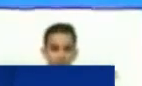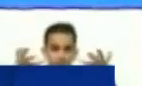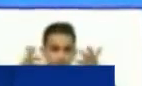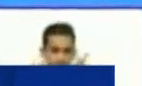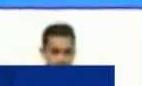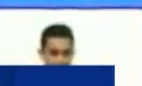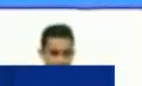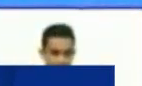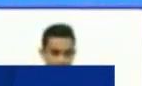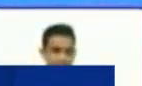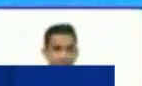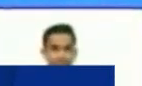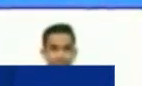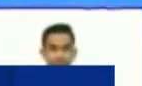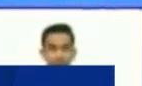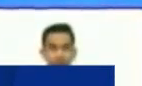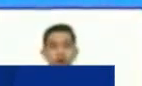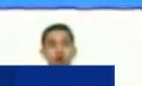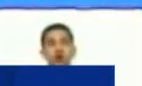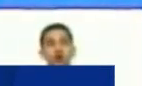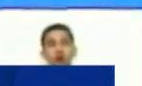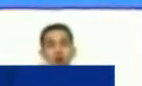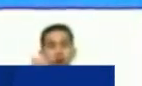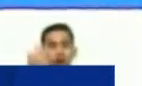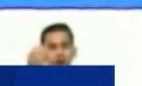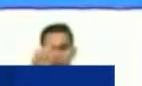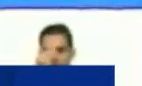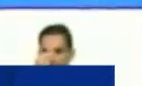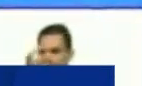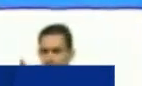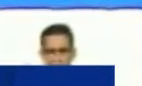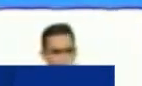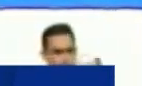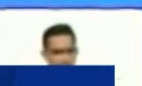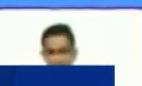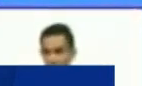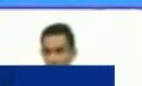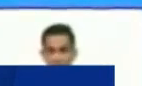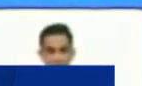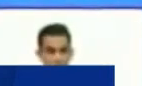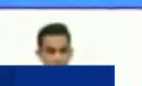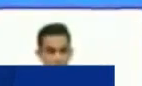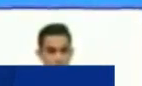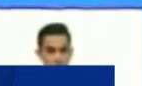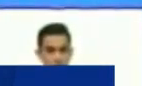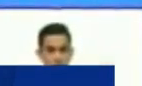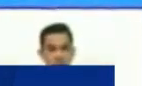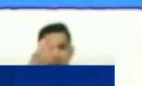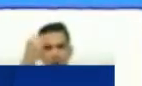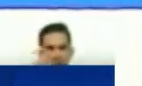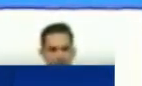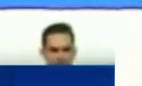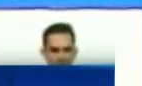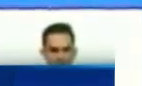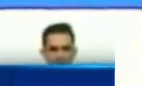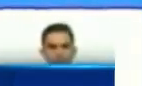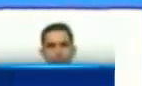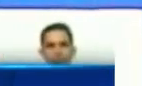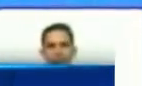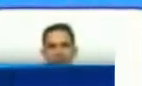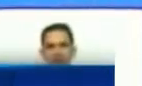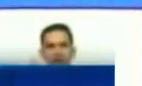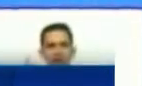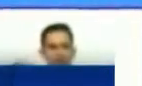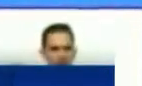quiero referirme a los gobernadores y los directores del Banco Centroamericano que se aprestan a un proceso